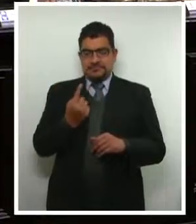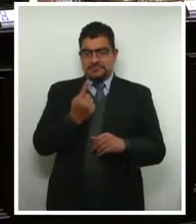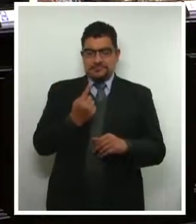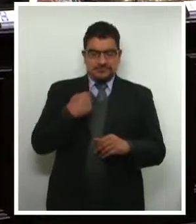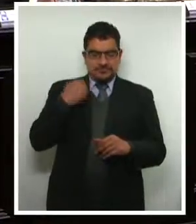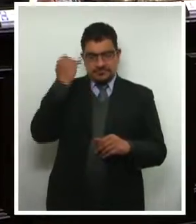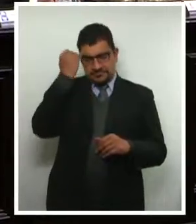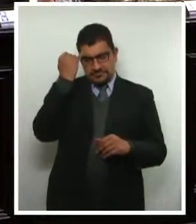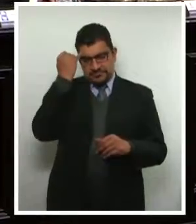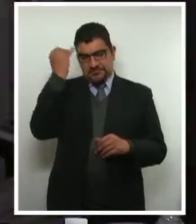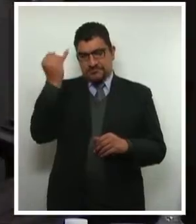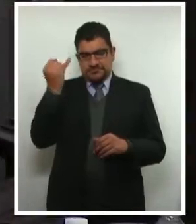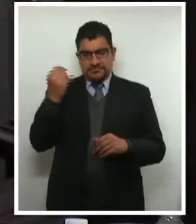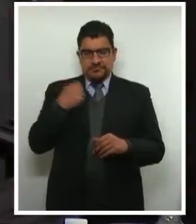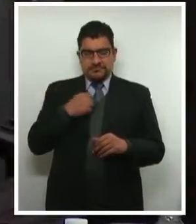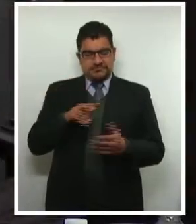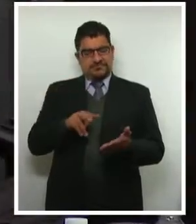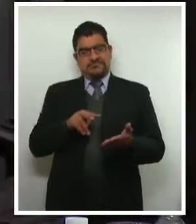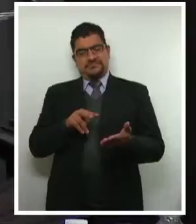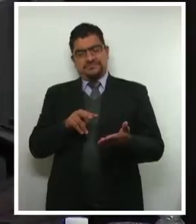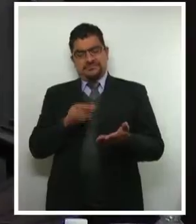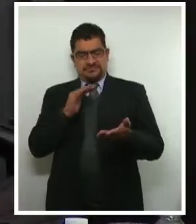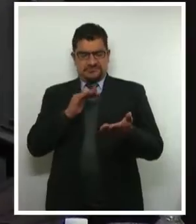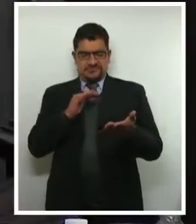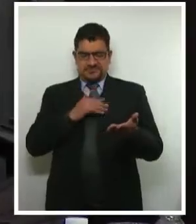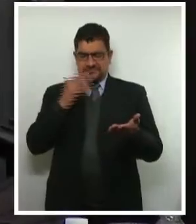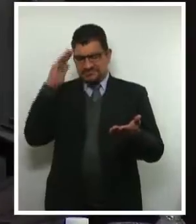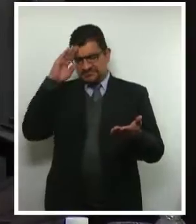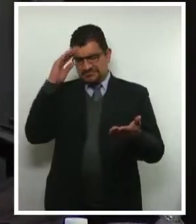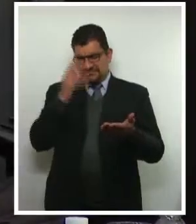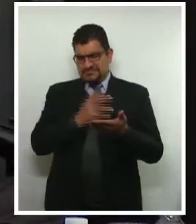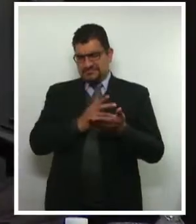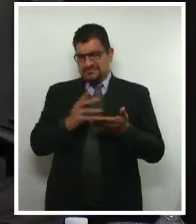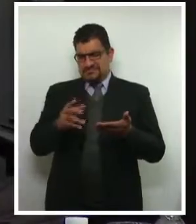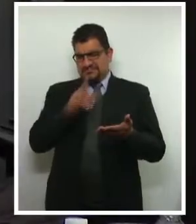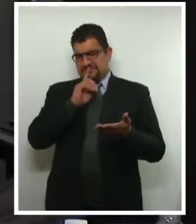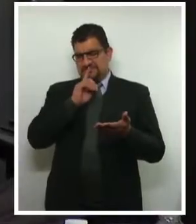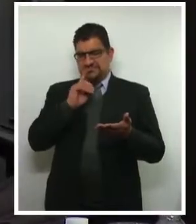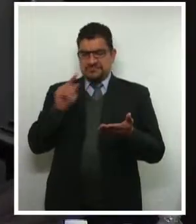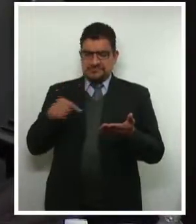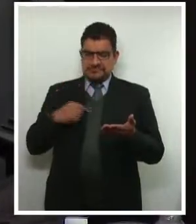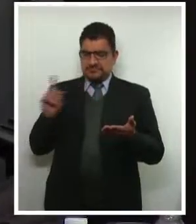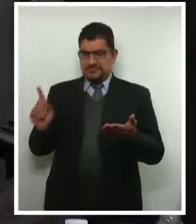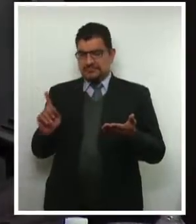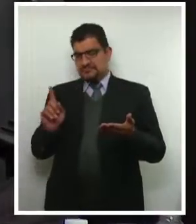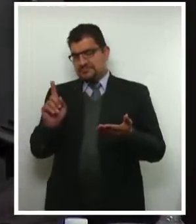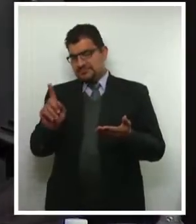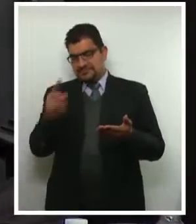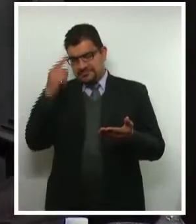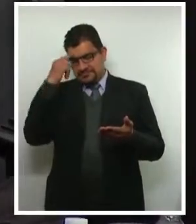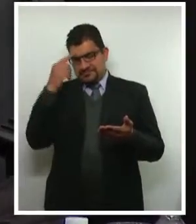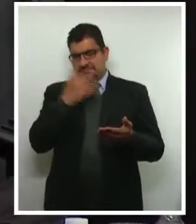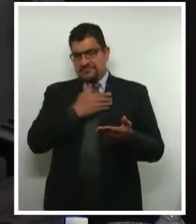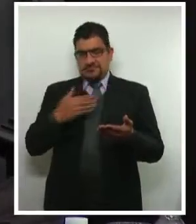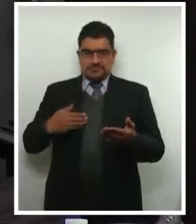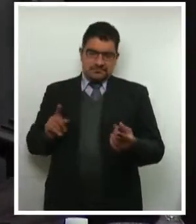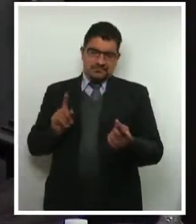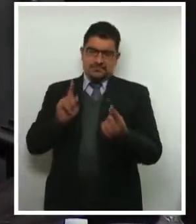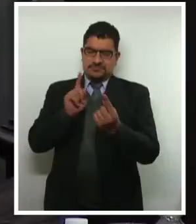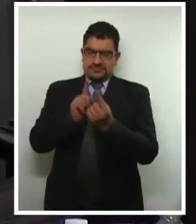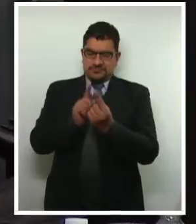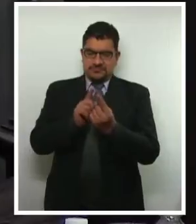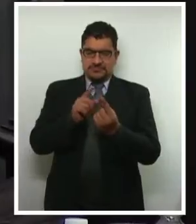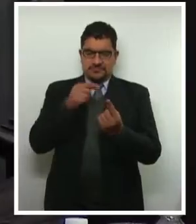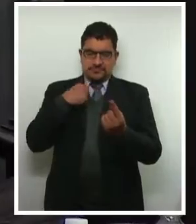le ocurre que le parece excesiva una frase, se acerque a la presidencia, se acerque